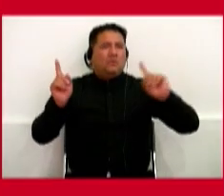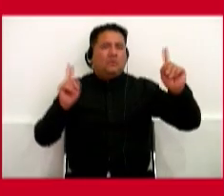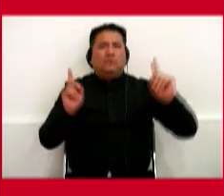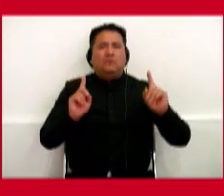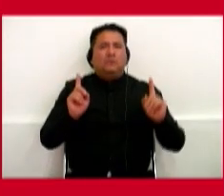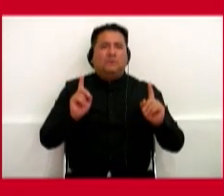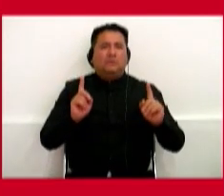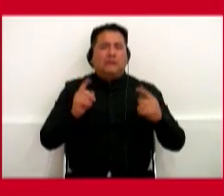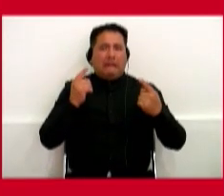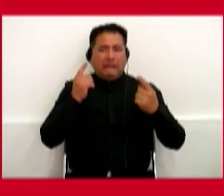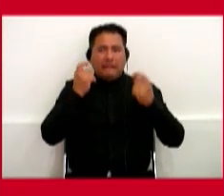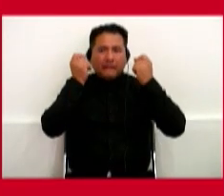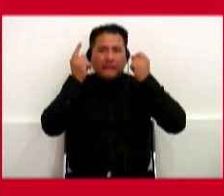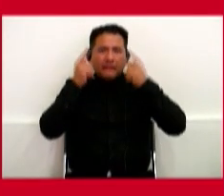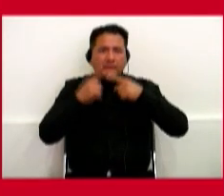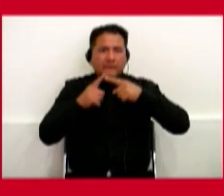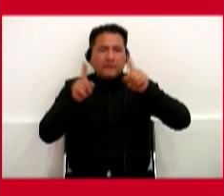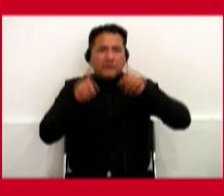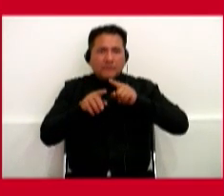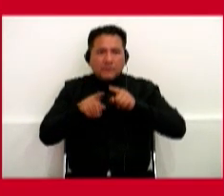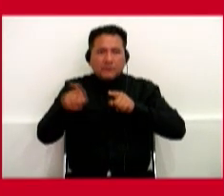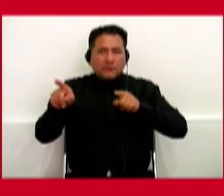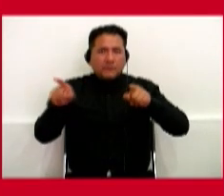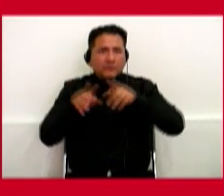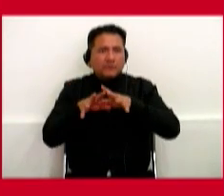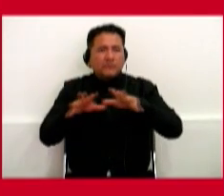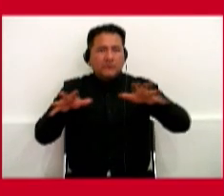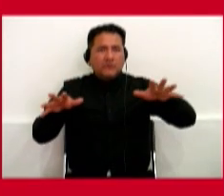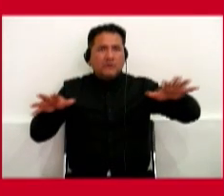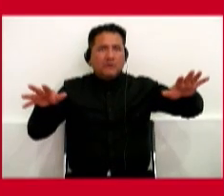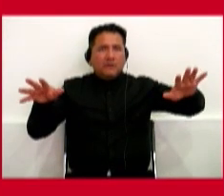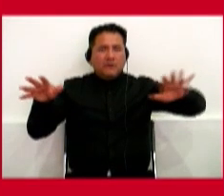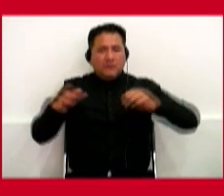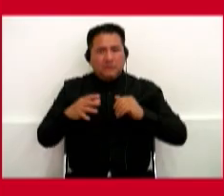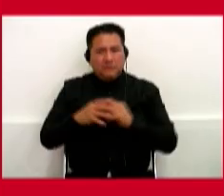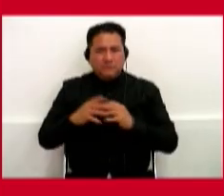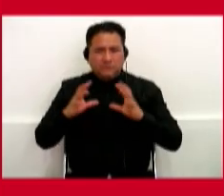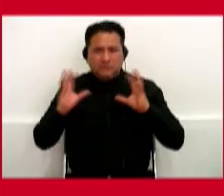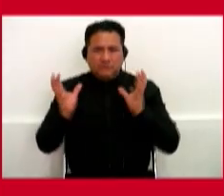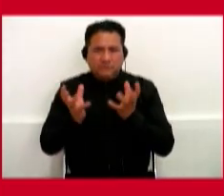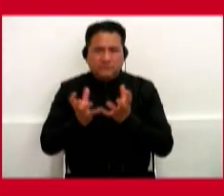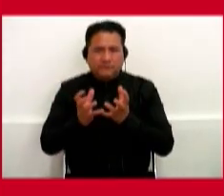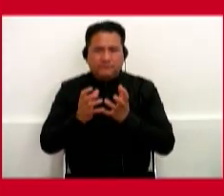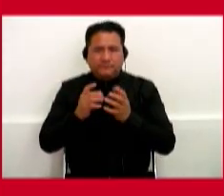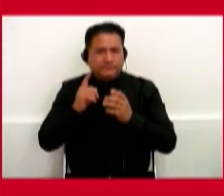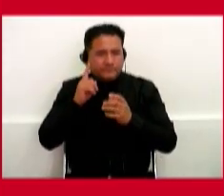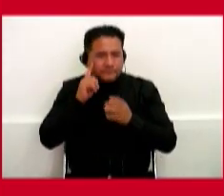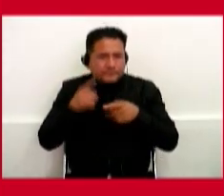entender diferentes conceptos de envolvente económica para diferentes métodos de explotación.